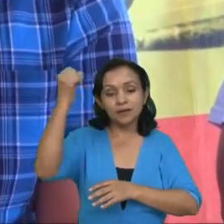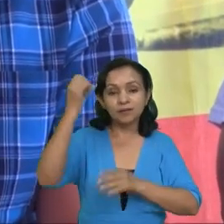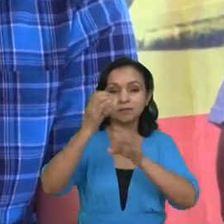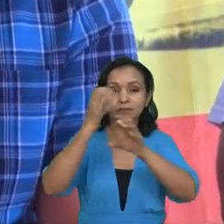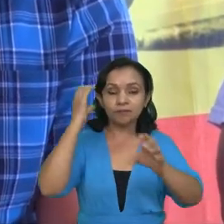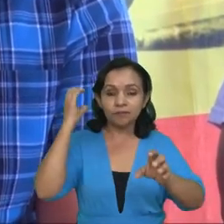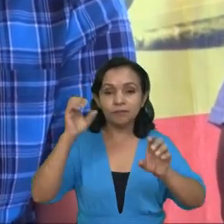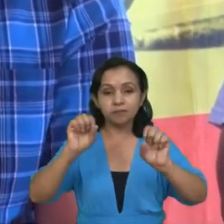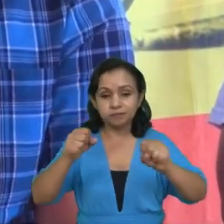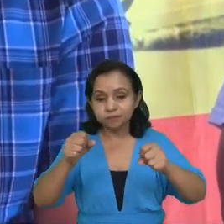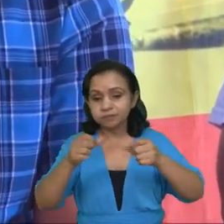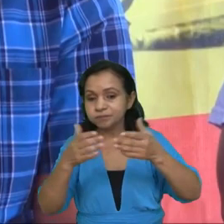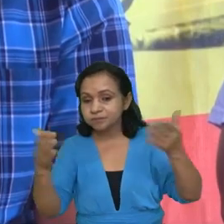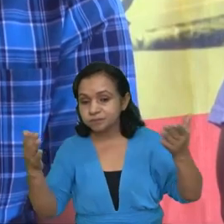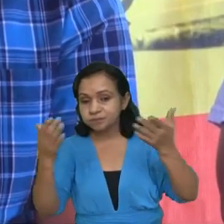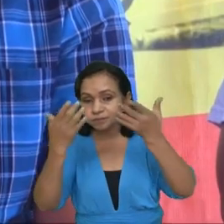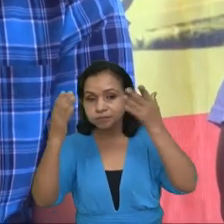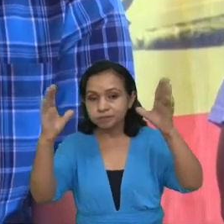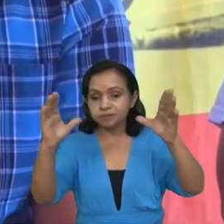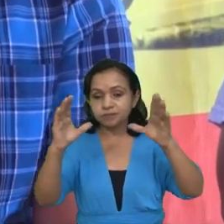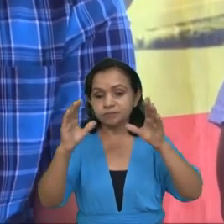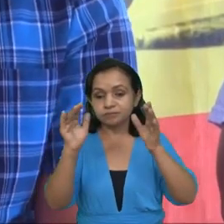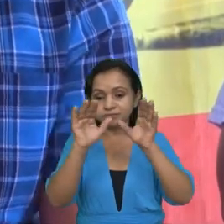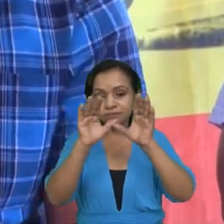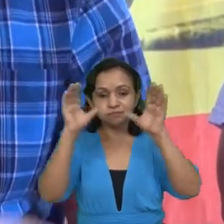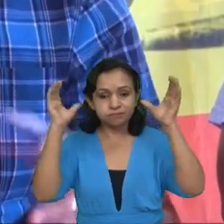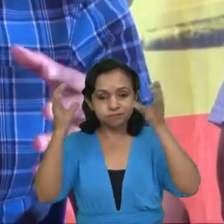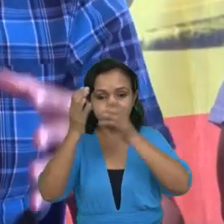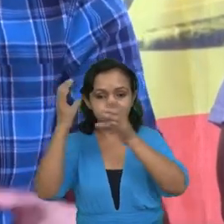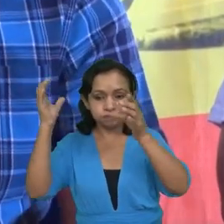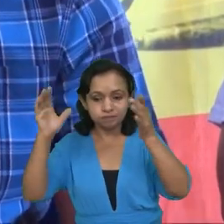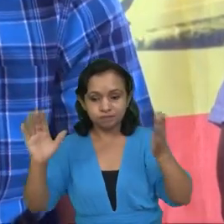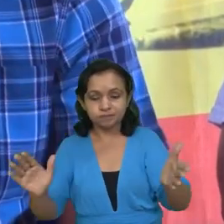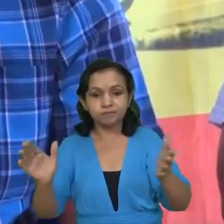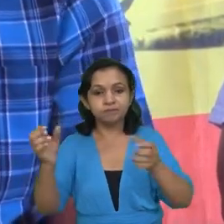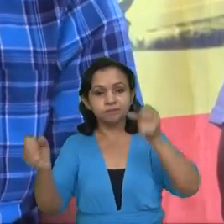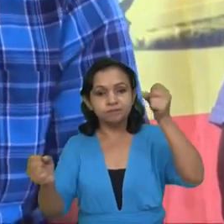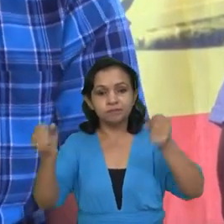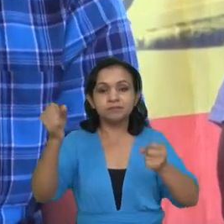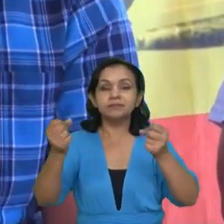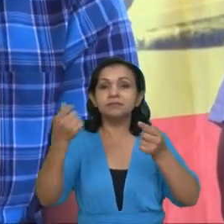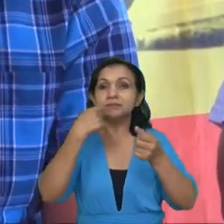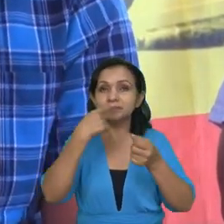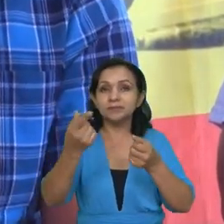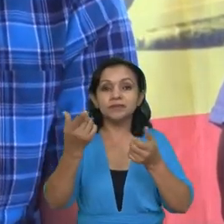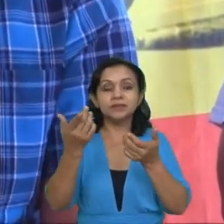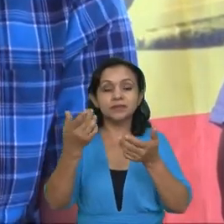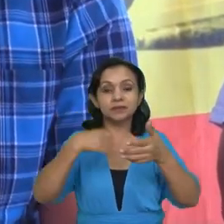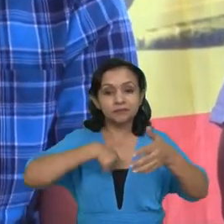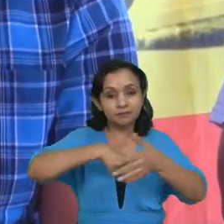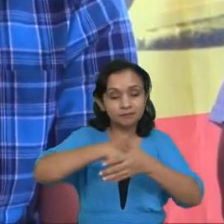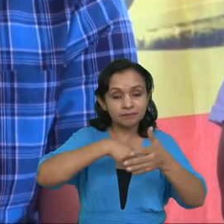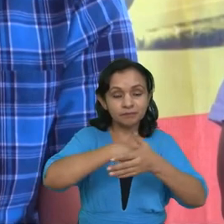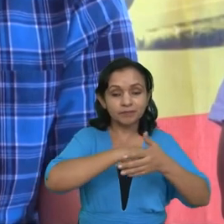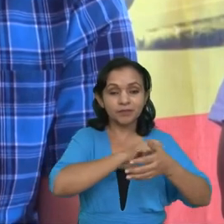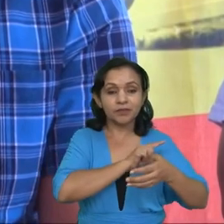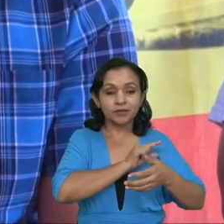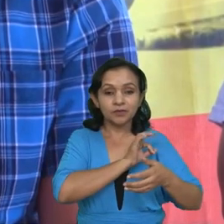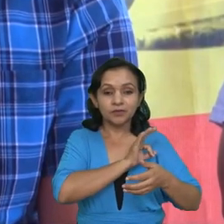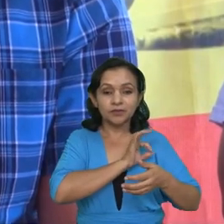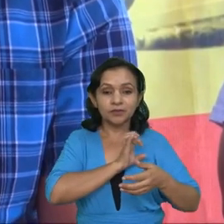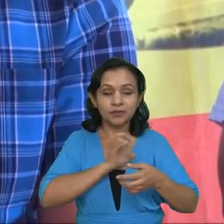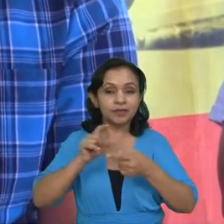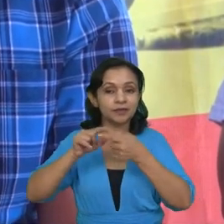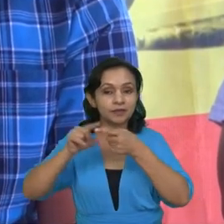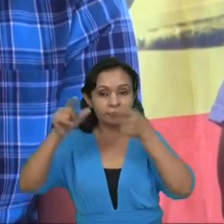motor y por supuesto las modificaciones de los mismos repetimos nuevamente clásico barcelona-real madrid primero de